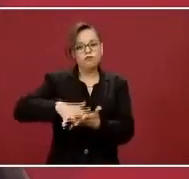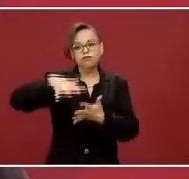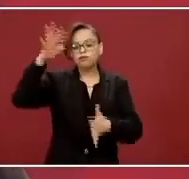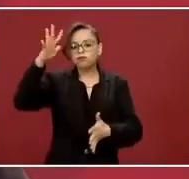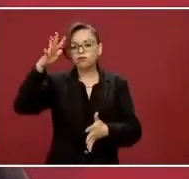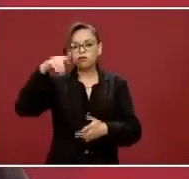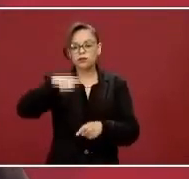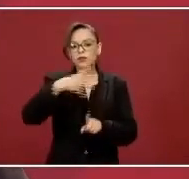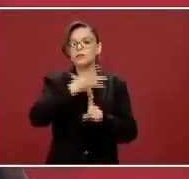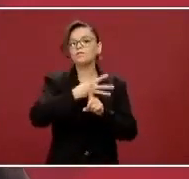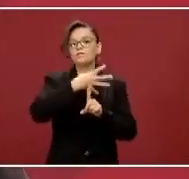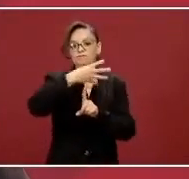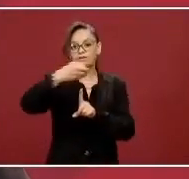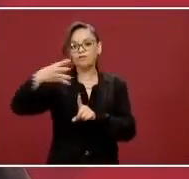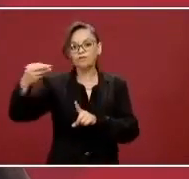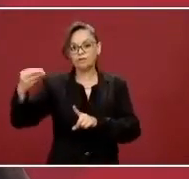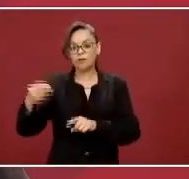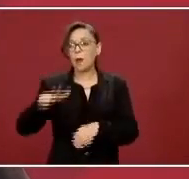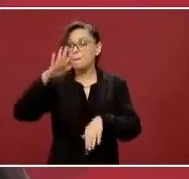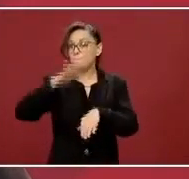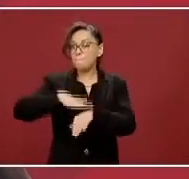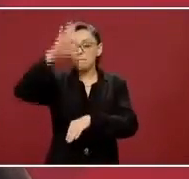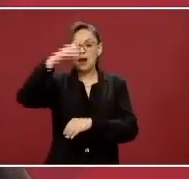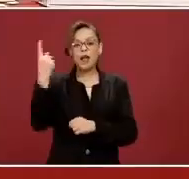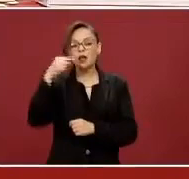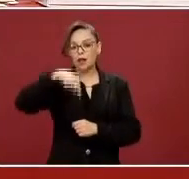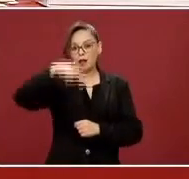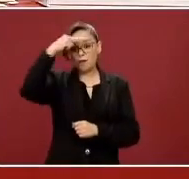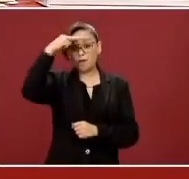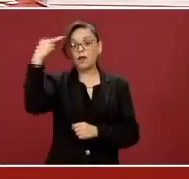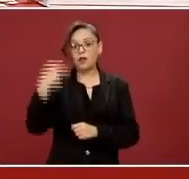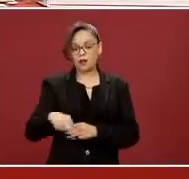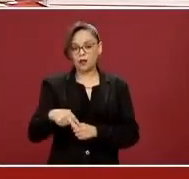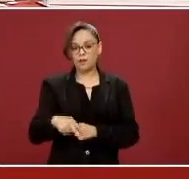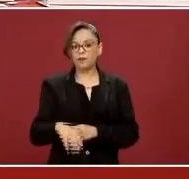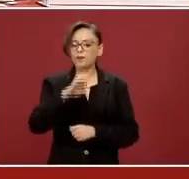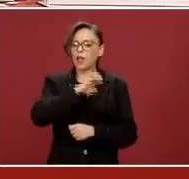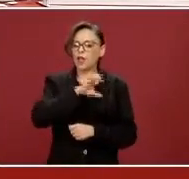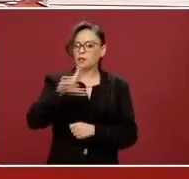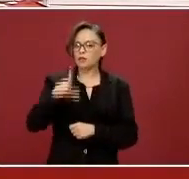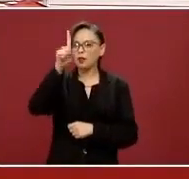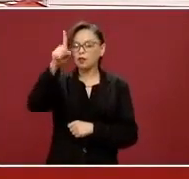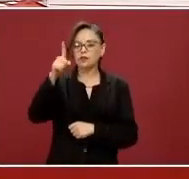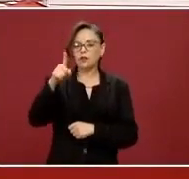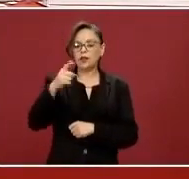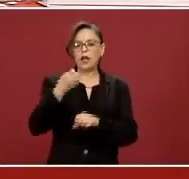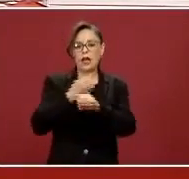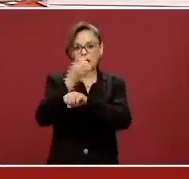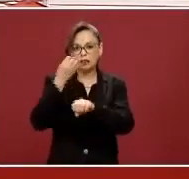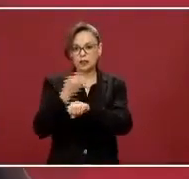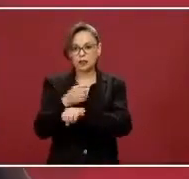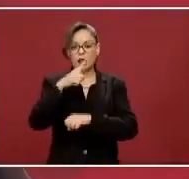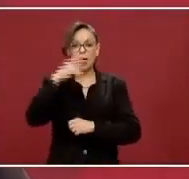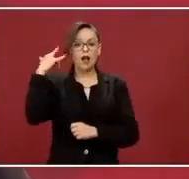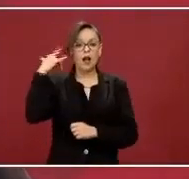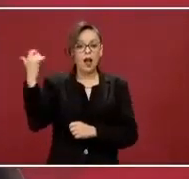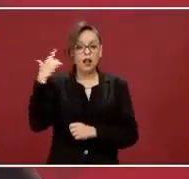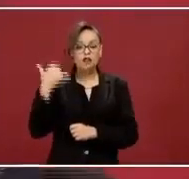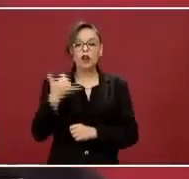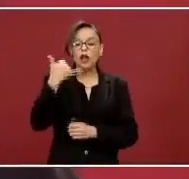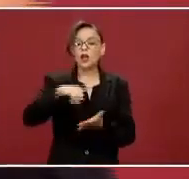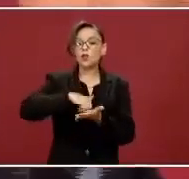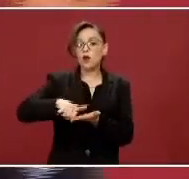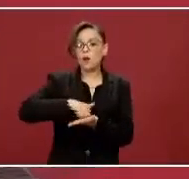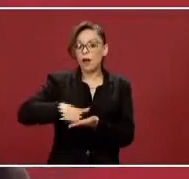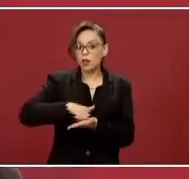tiene México, en particular en algunos estados, como California y como Nueva York. Lo